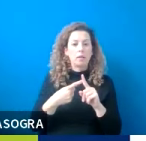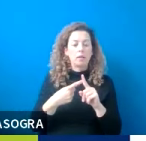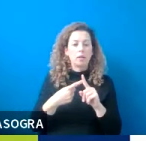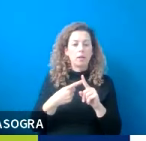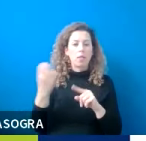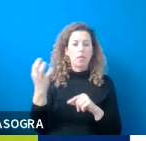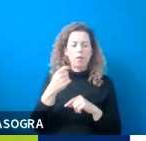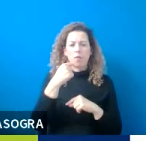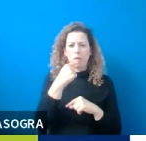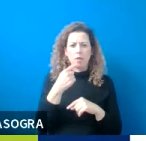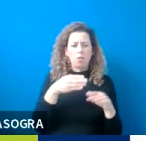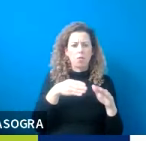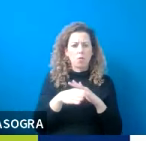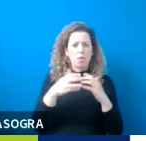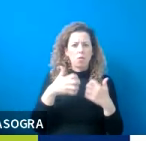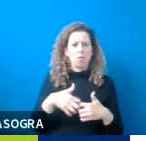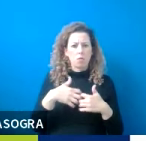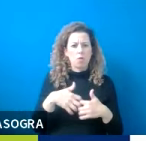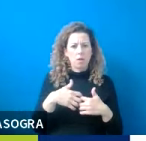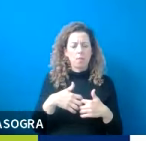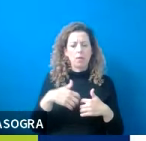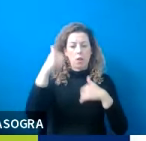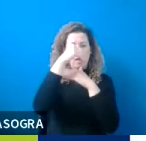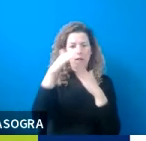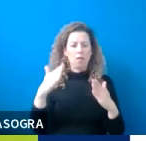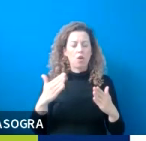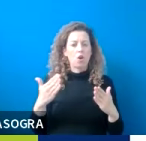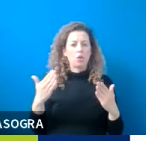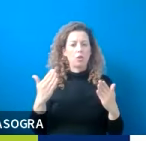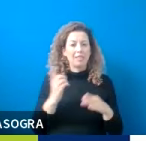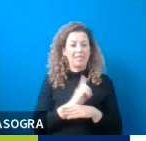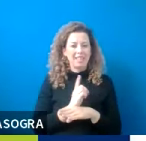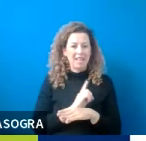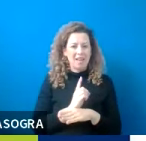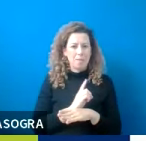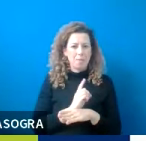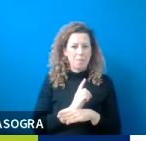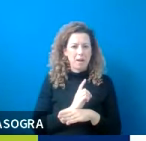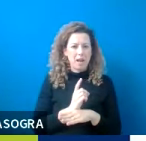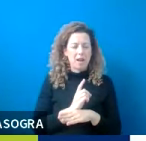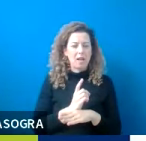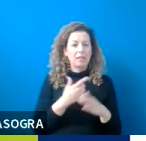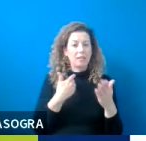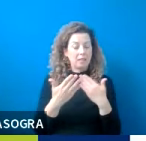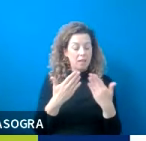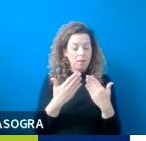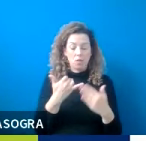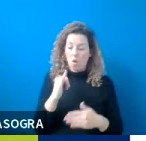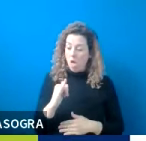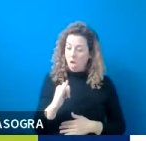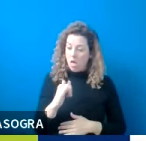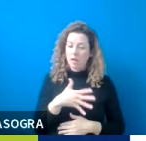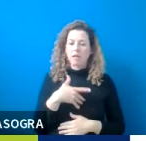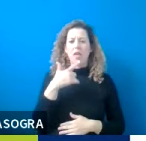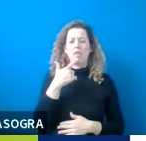una vez que lo ponemos en práctica. En los centros de atención temprana la manera de funcionar que tenemos ya de por sí genera